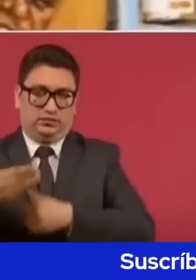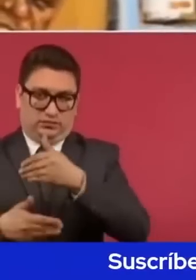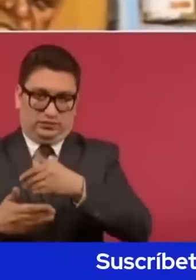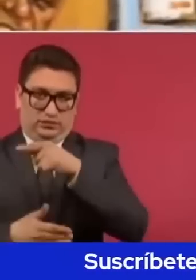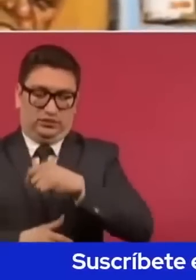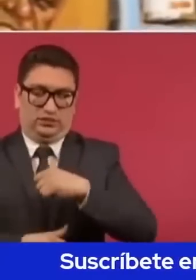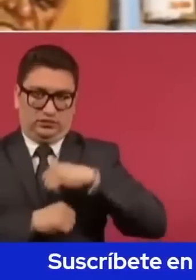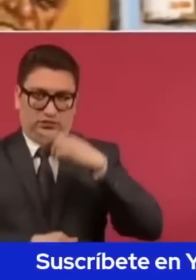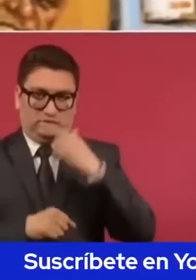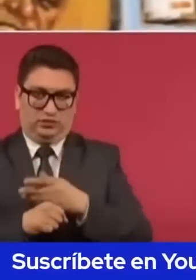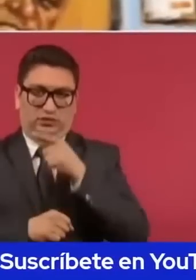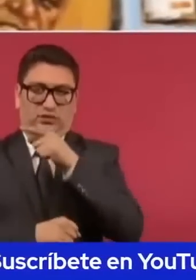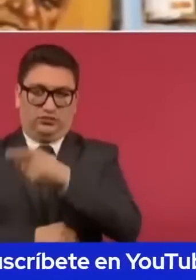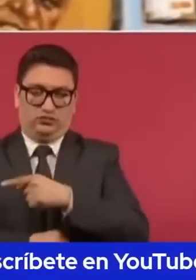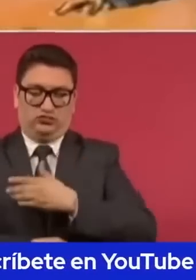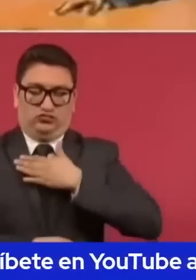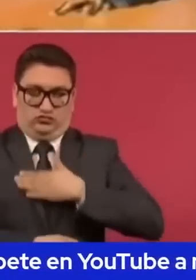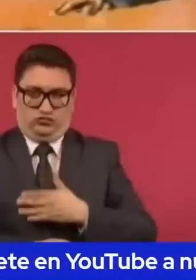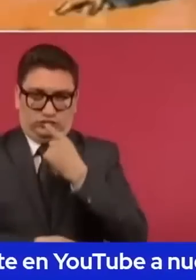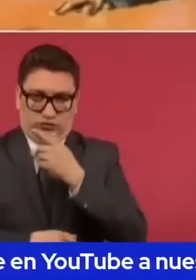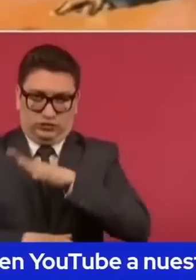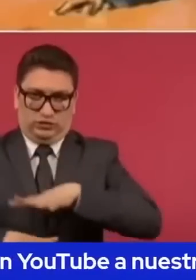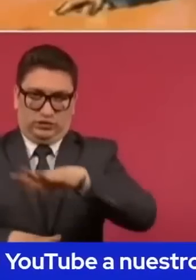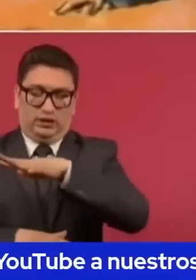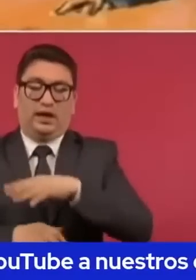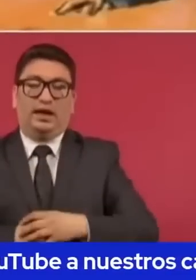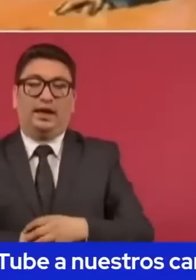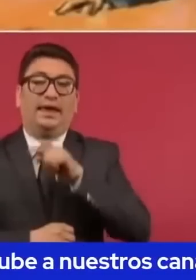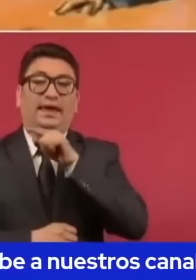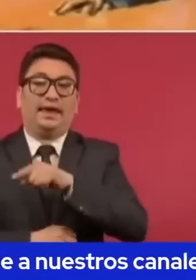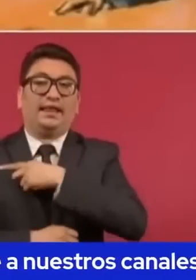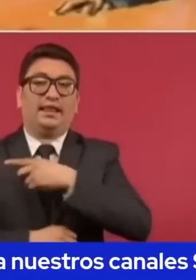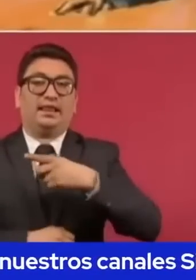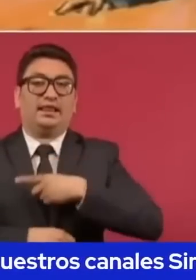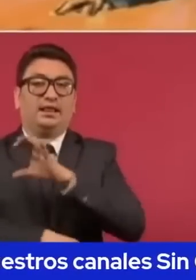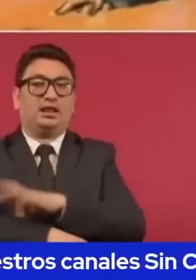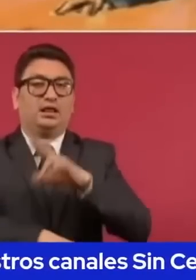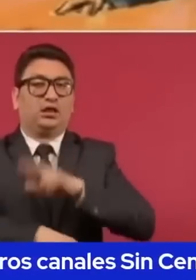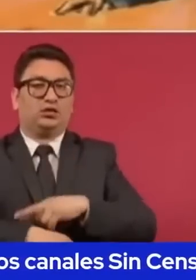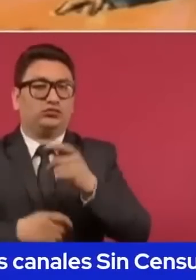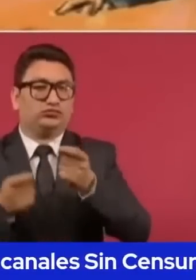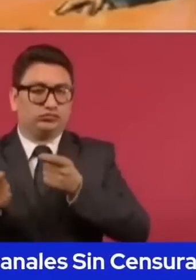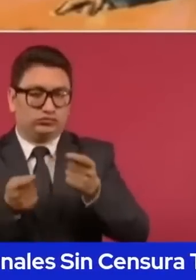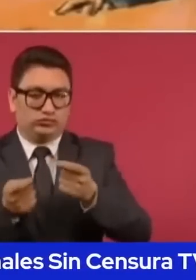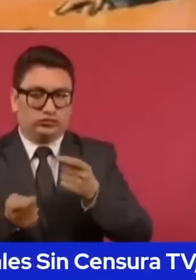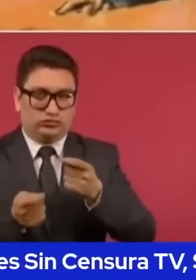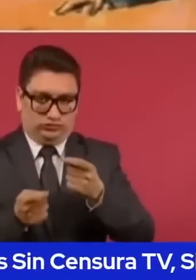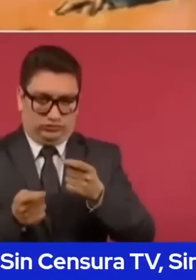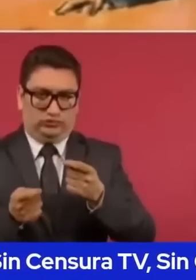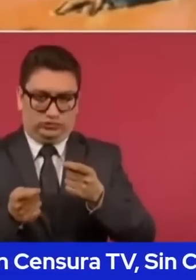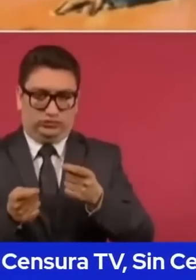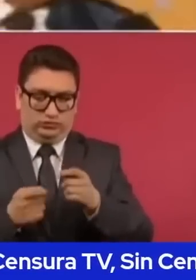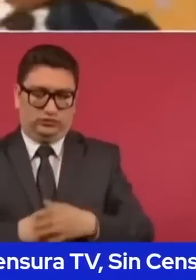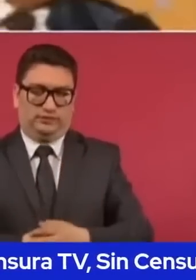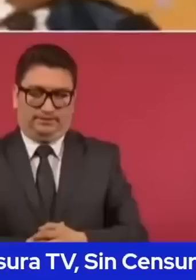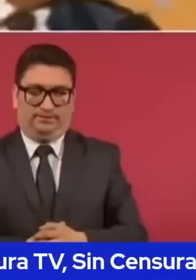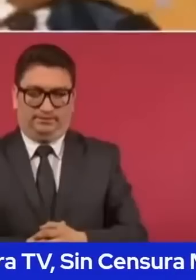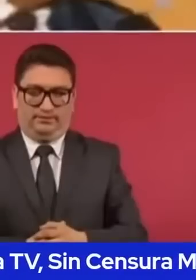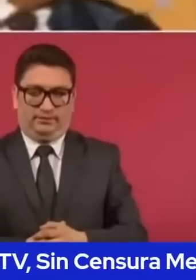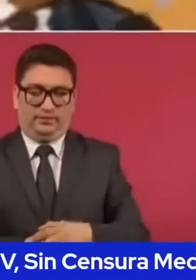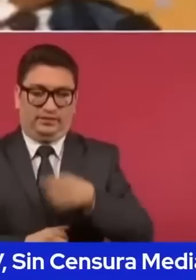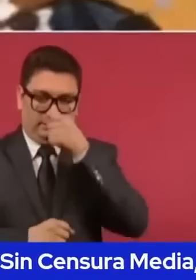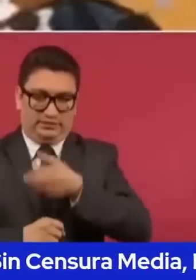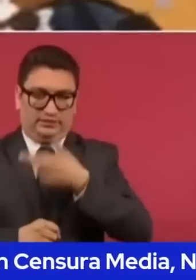de Justicia tiene que coordinar son efectivamente la